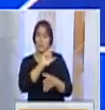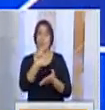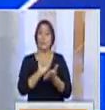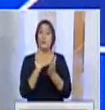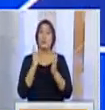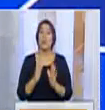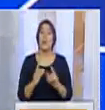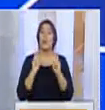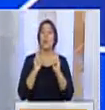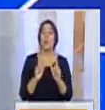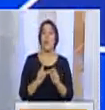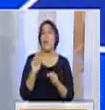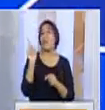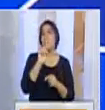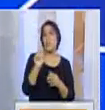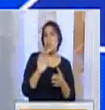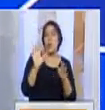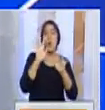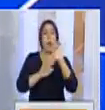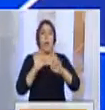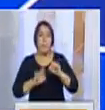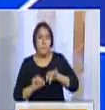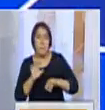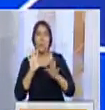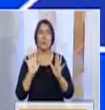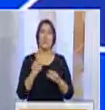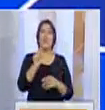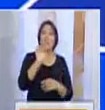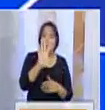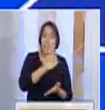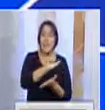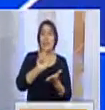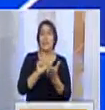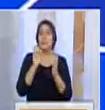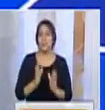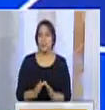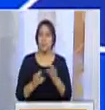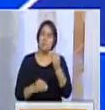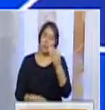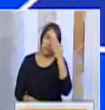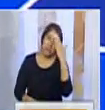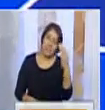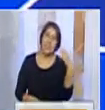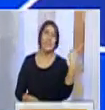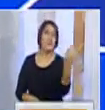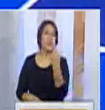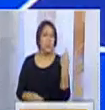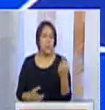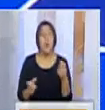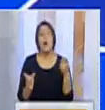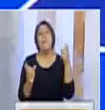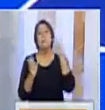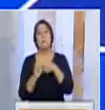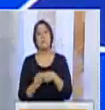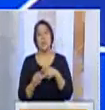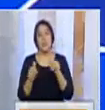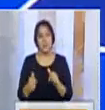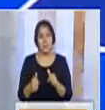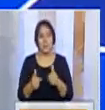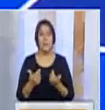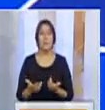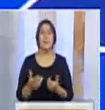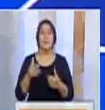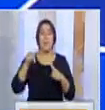es el tribunal, son ustedes ciudadanos. Así que muchísimas gracias a todos. Participemos, votemos, seamos